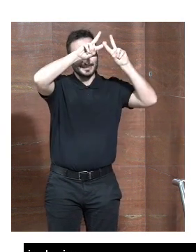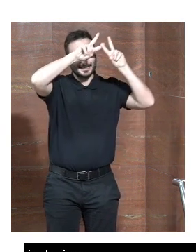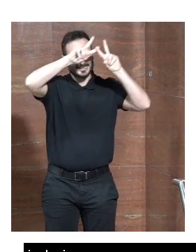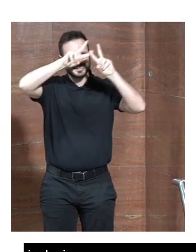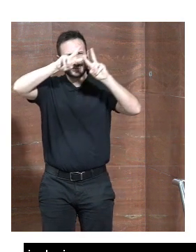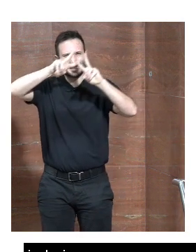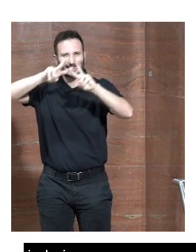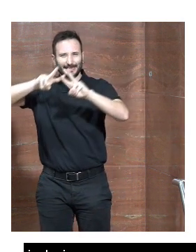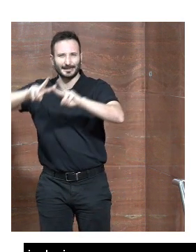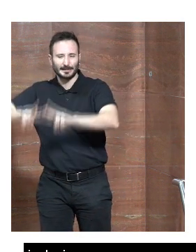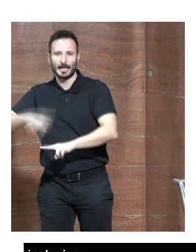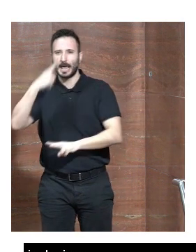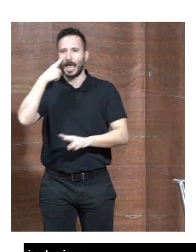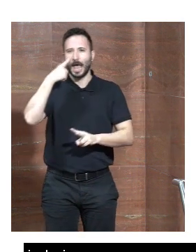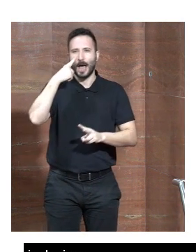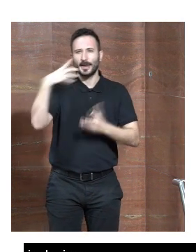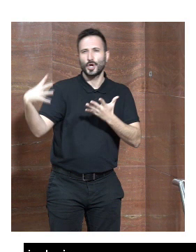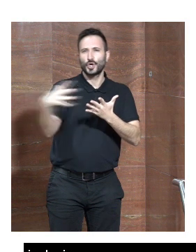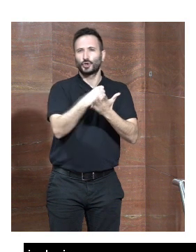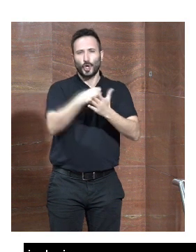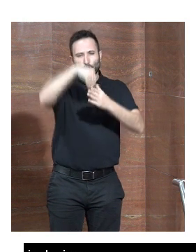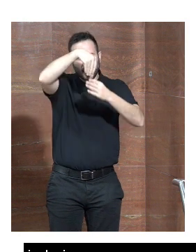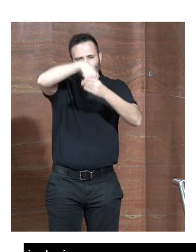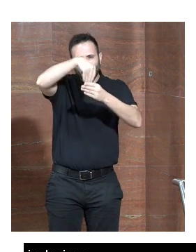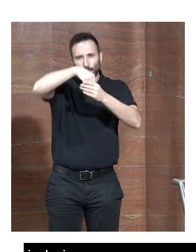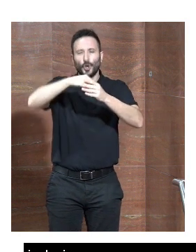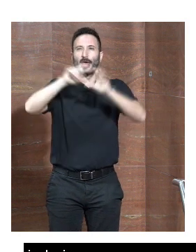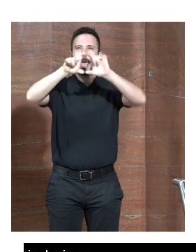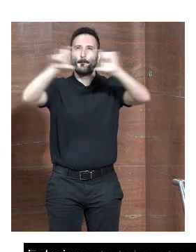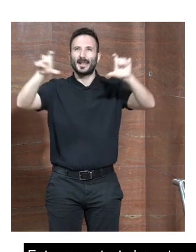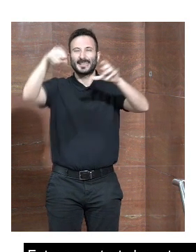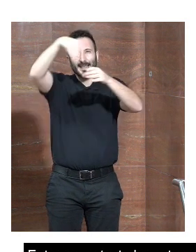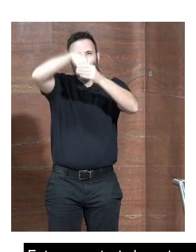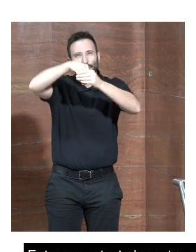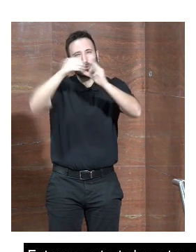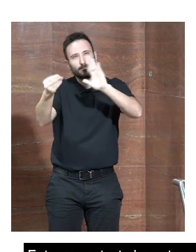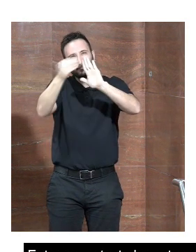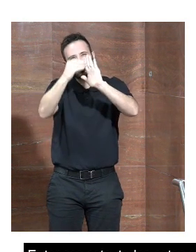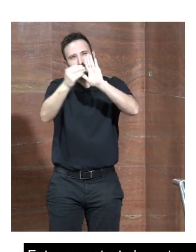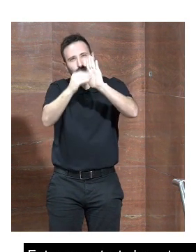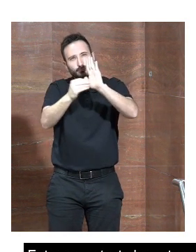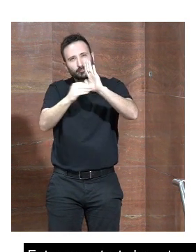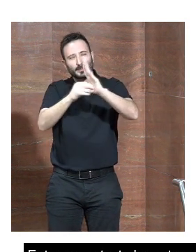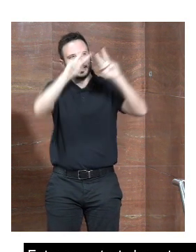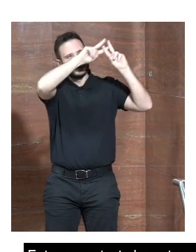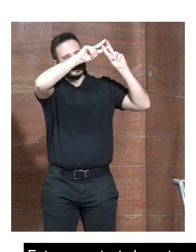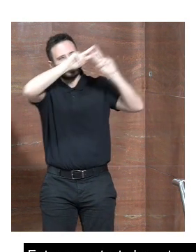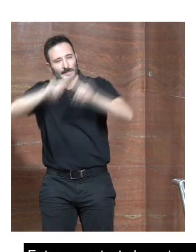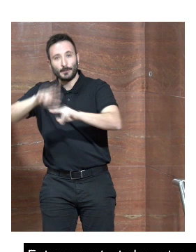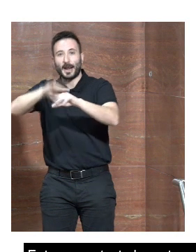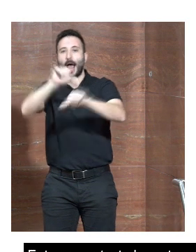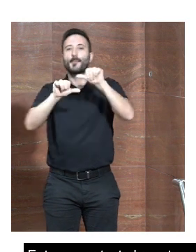escaneos del portfolio, o sea, de todo lo que está instalado en una organización para obtener esa